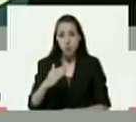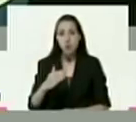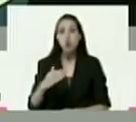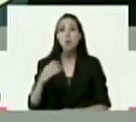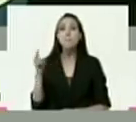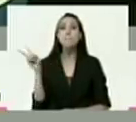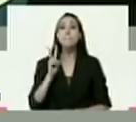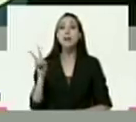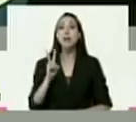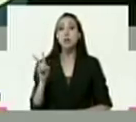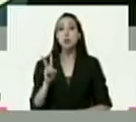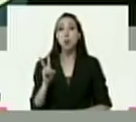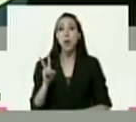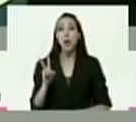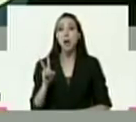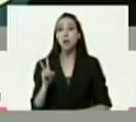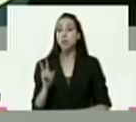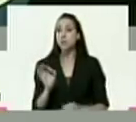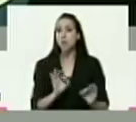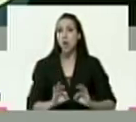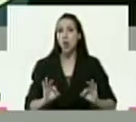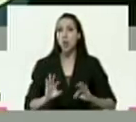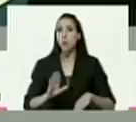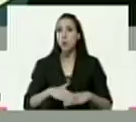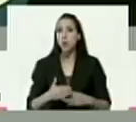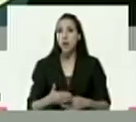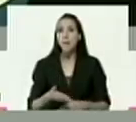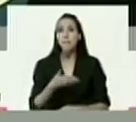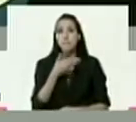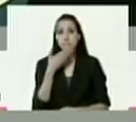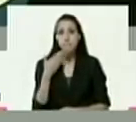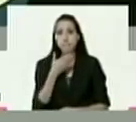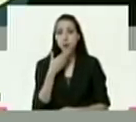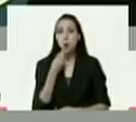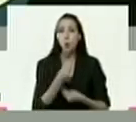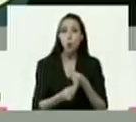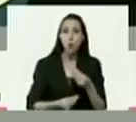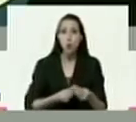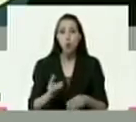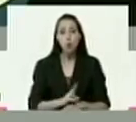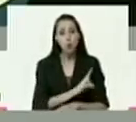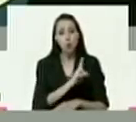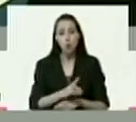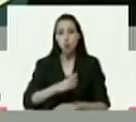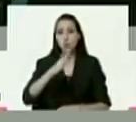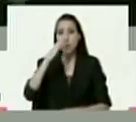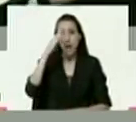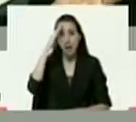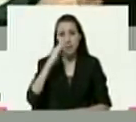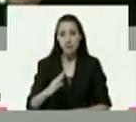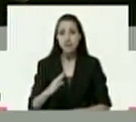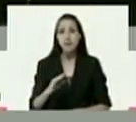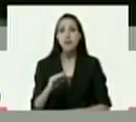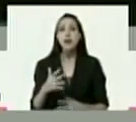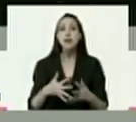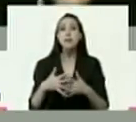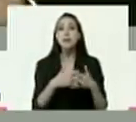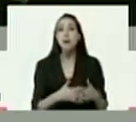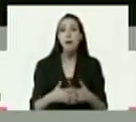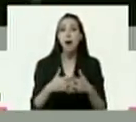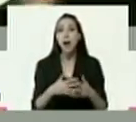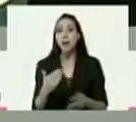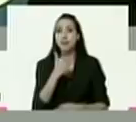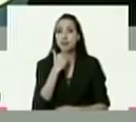caso de Venezuela era mucho más fácil incluso utilizar la fuerza militar, que estaba muy cerca de los Estados Unidos y no en